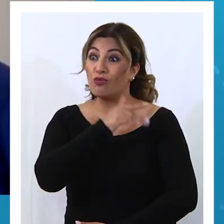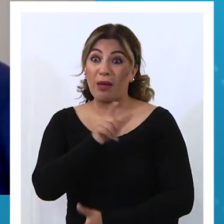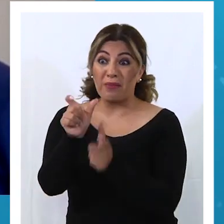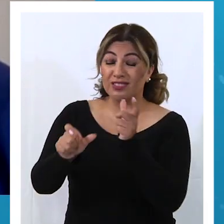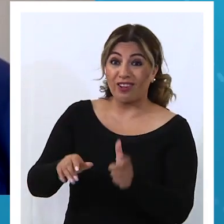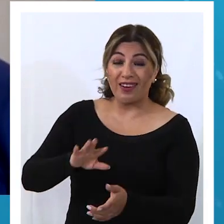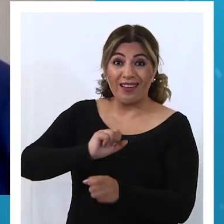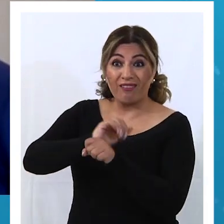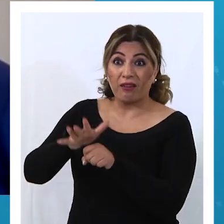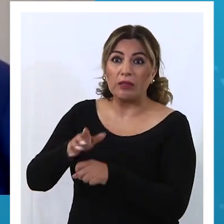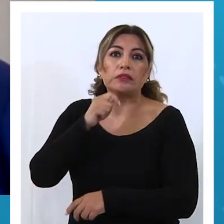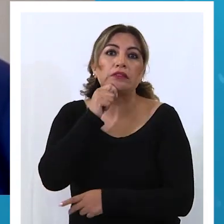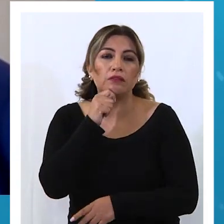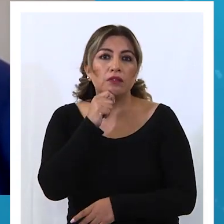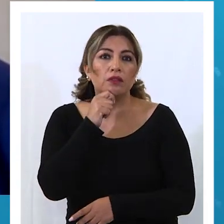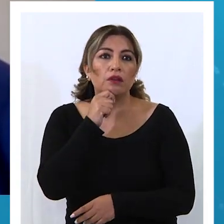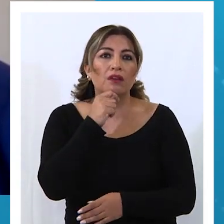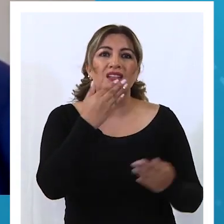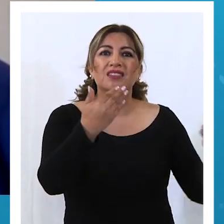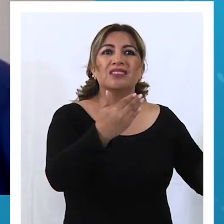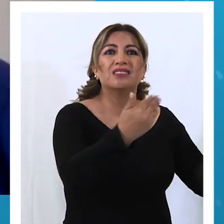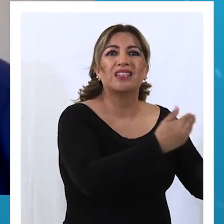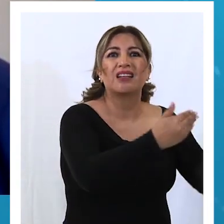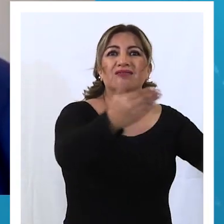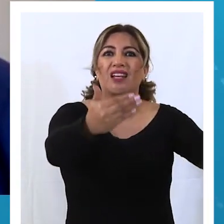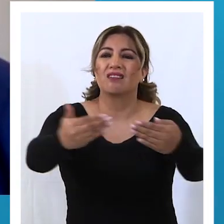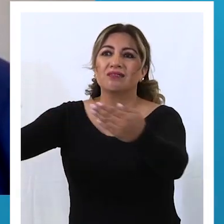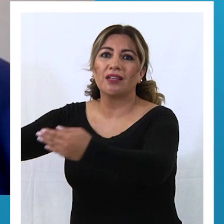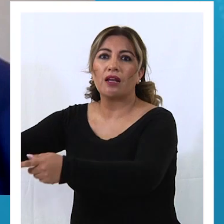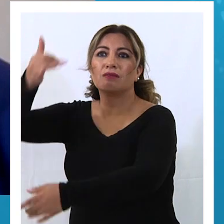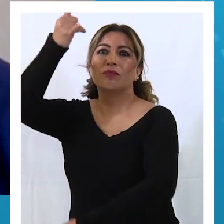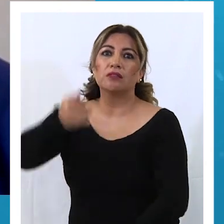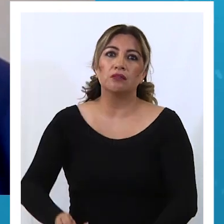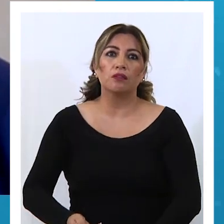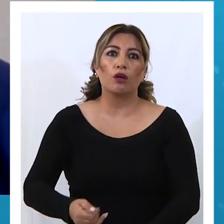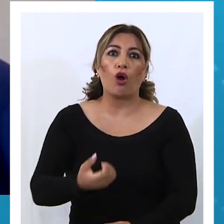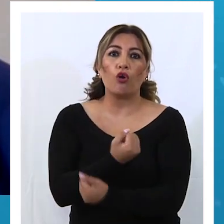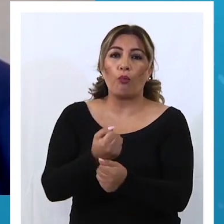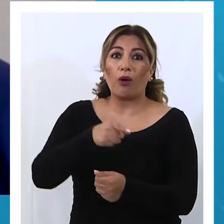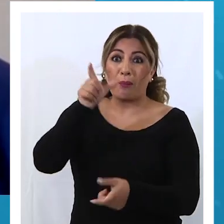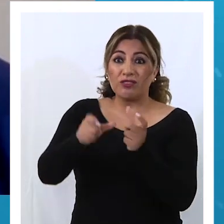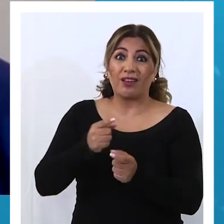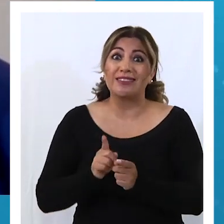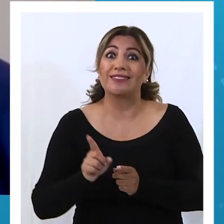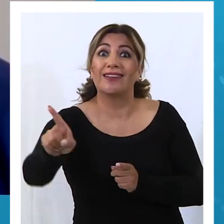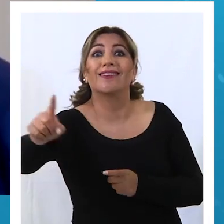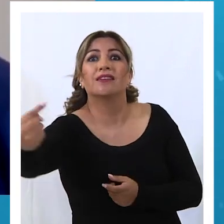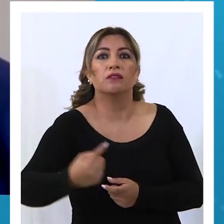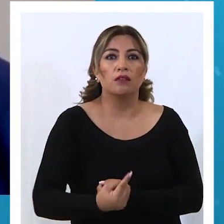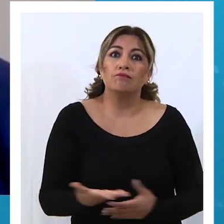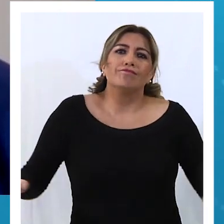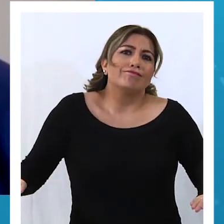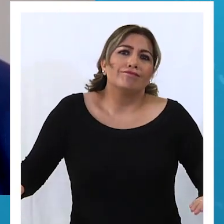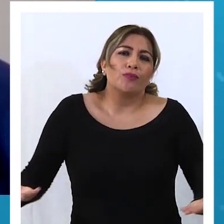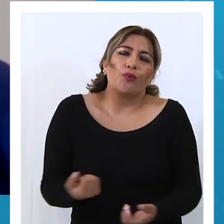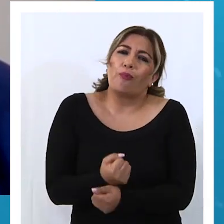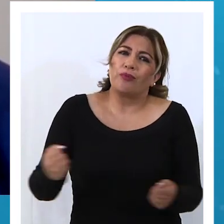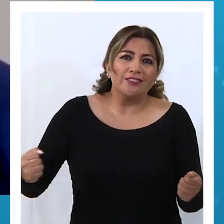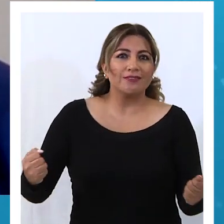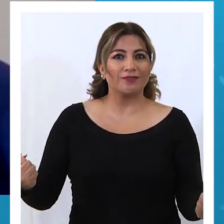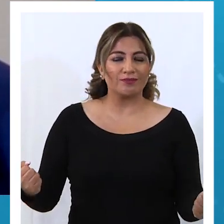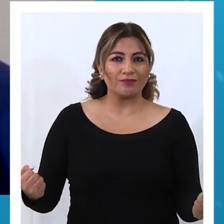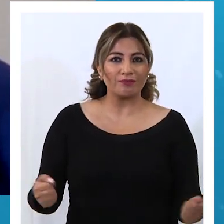infectado más, pero eso significa que tenemos que cerrar la frontera para siempre. Nadie puede salir ni nadie puede entrar al país. ¿Quién puede hacer eso hoy en día?